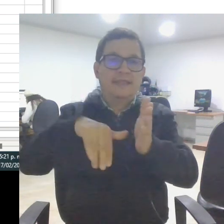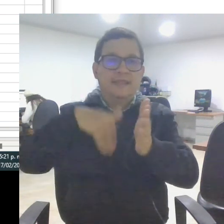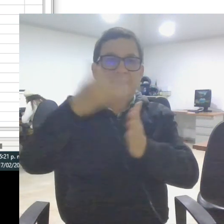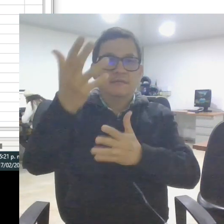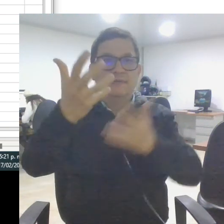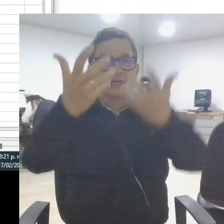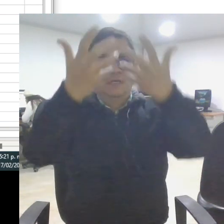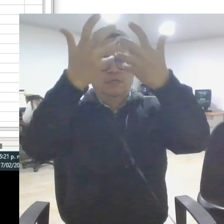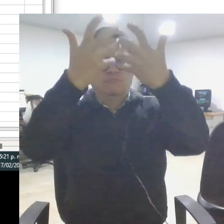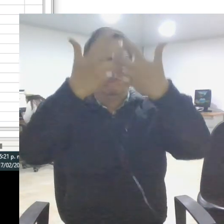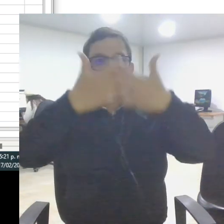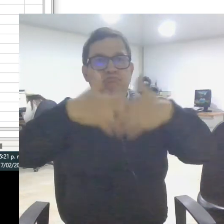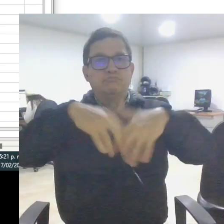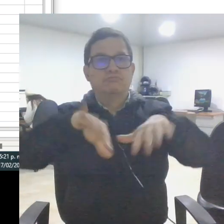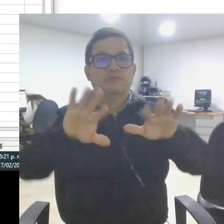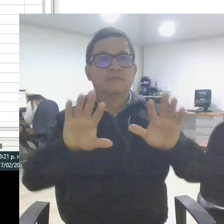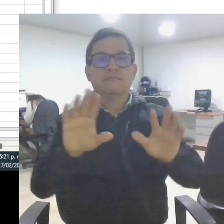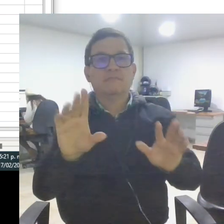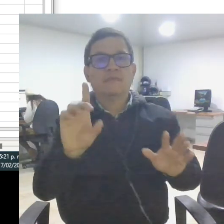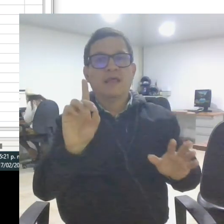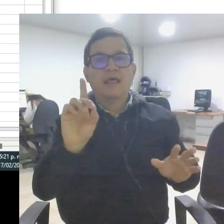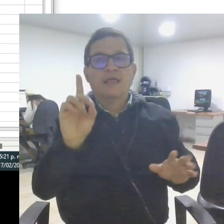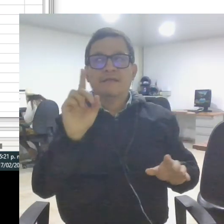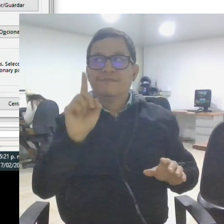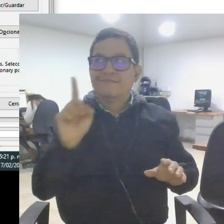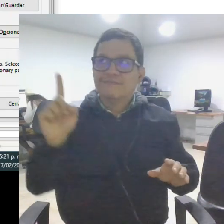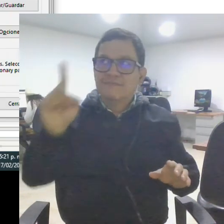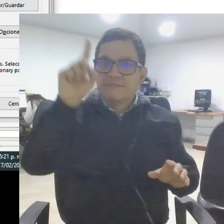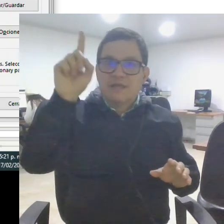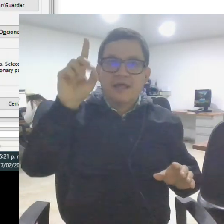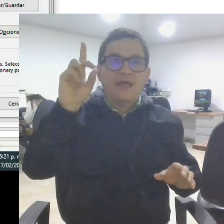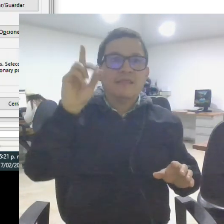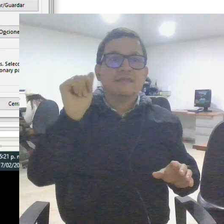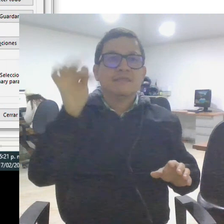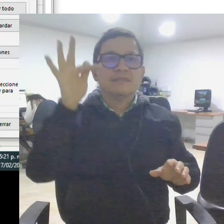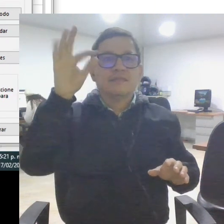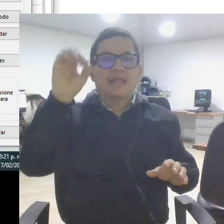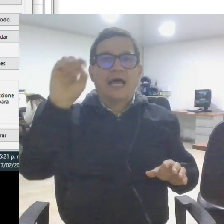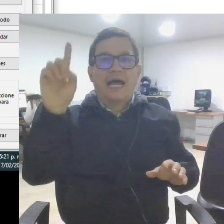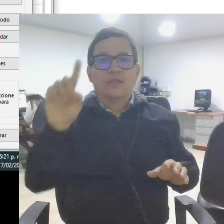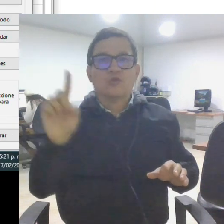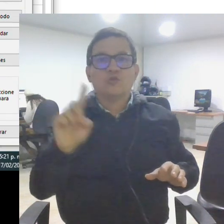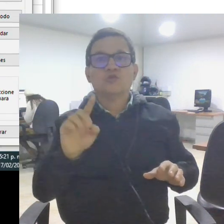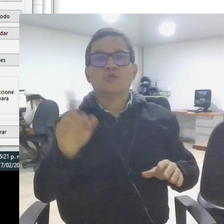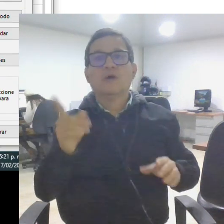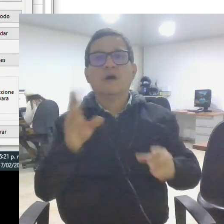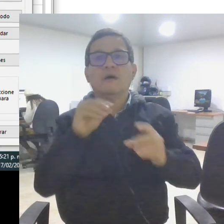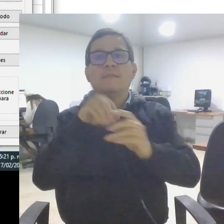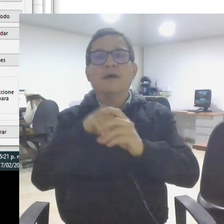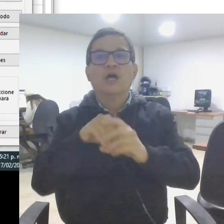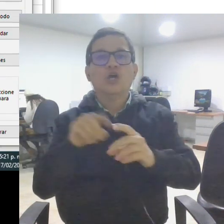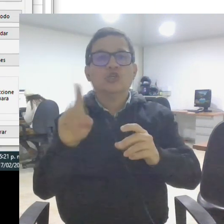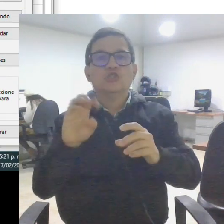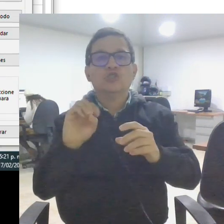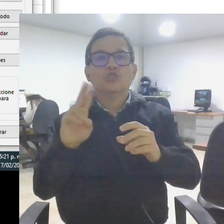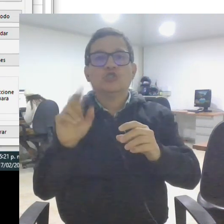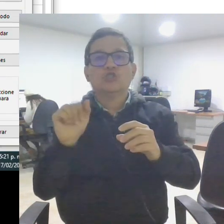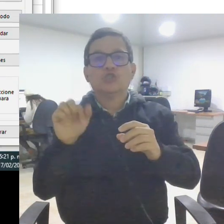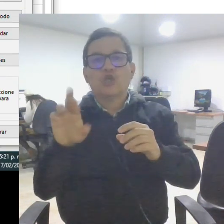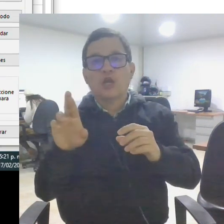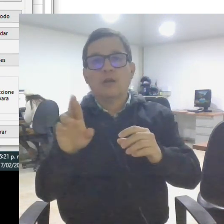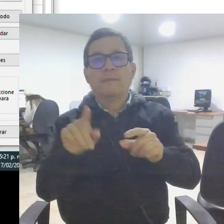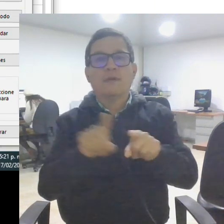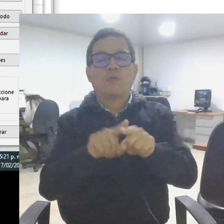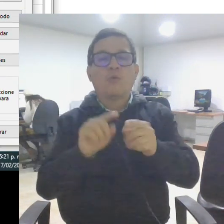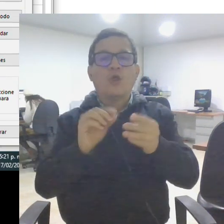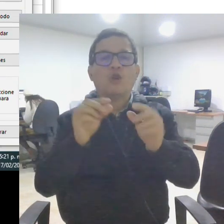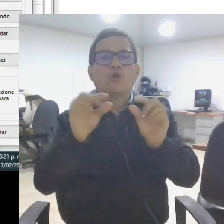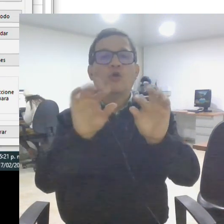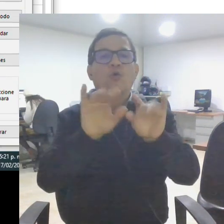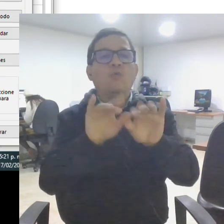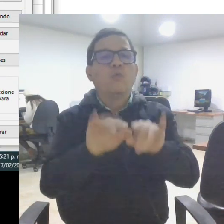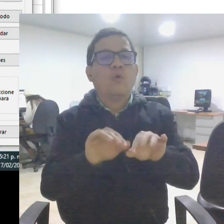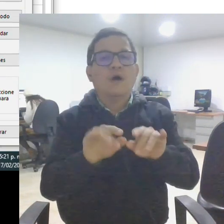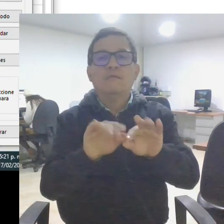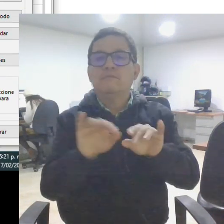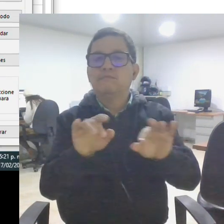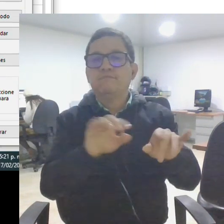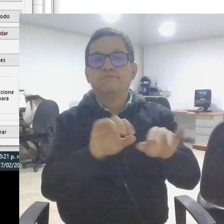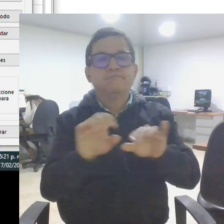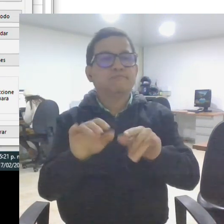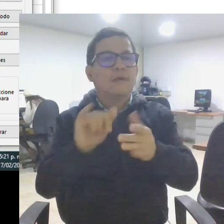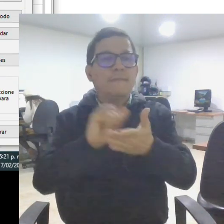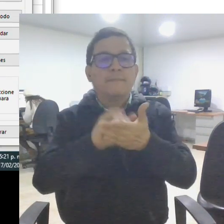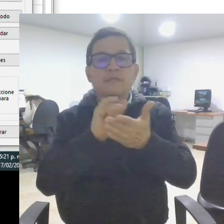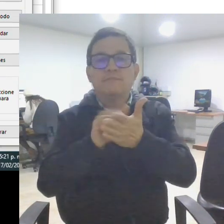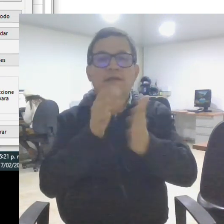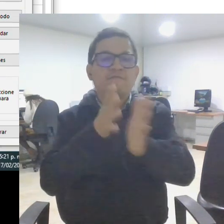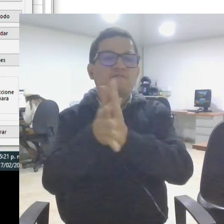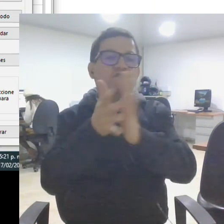de datos en la parte de Solver, y lo único que hacemos es formular nuestro ejercicio con la misma información